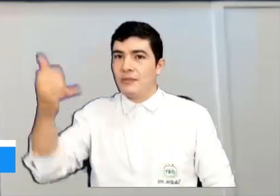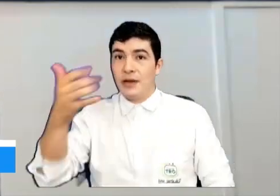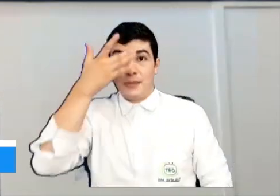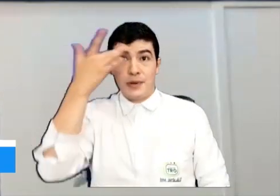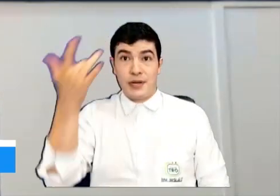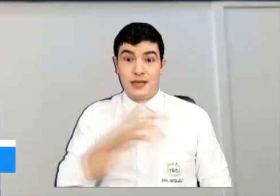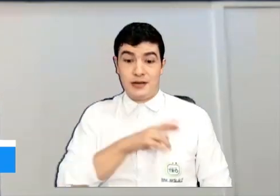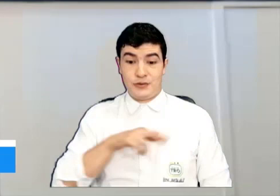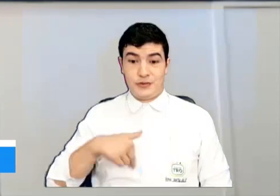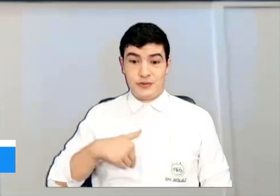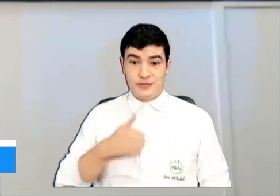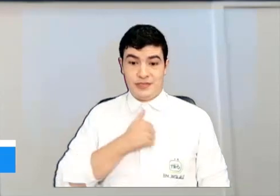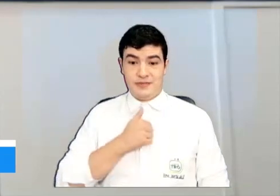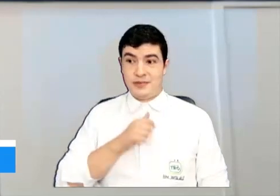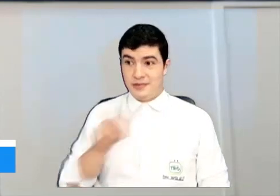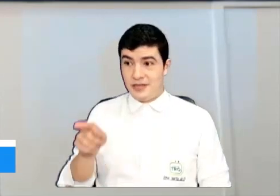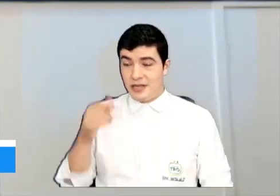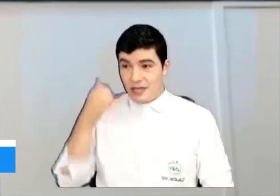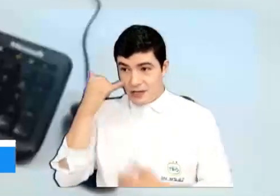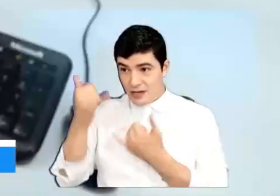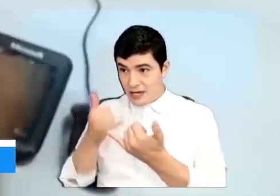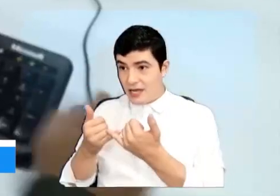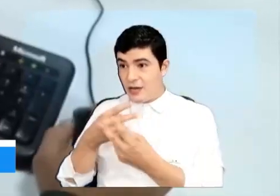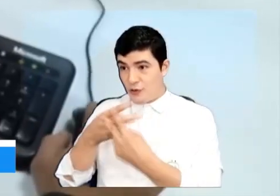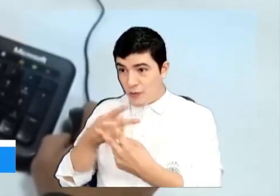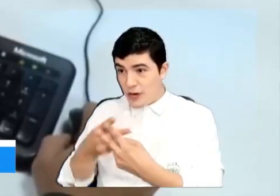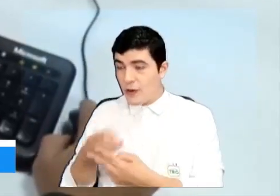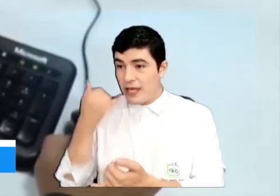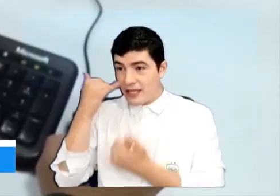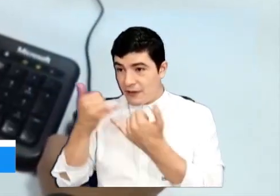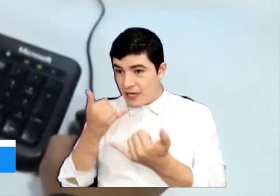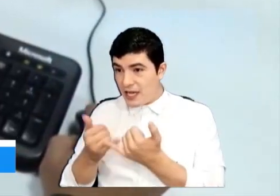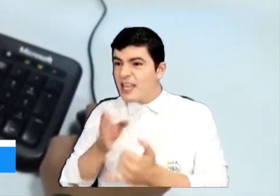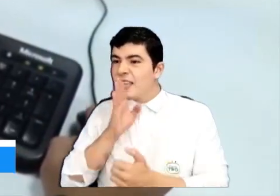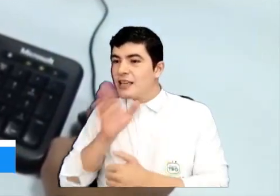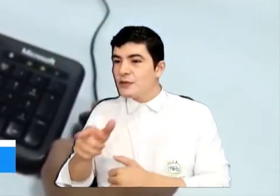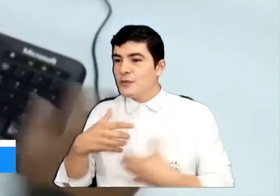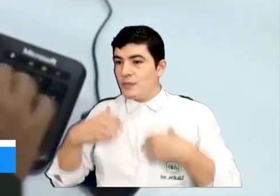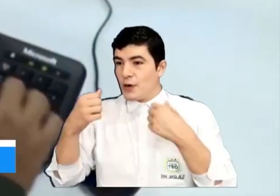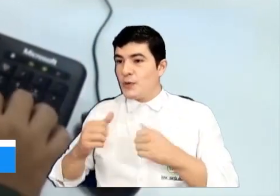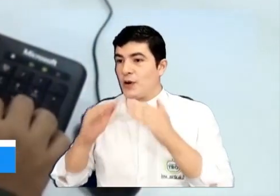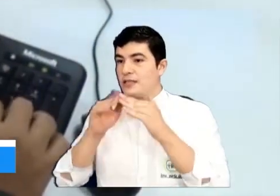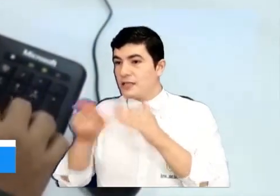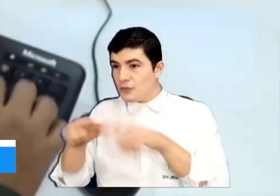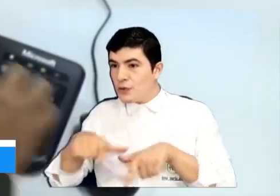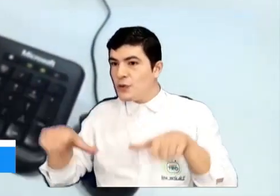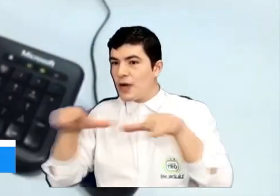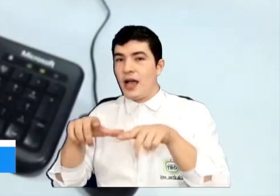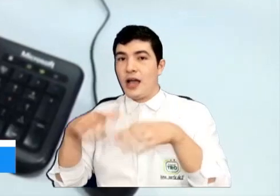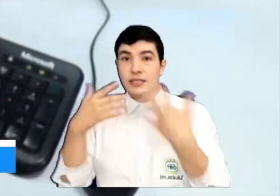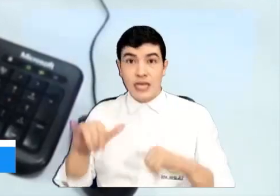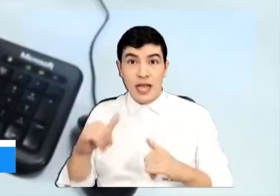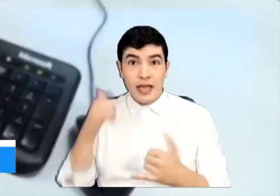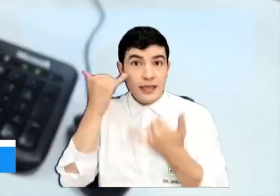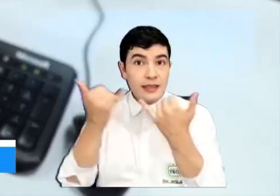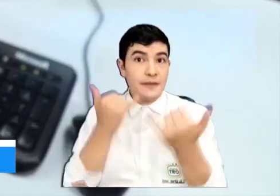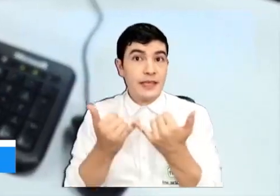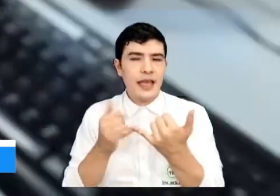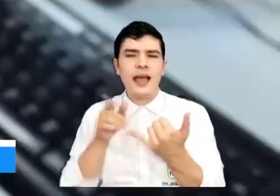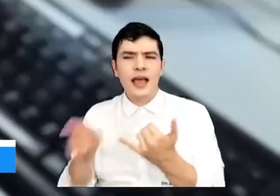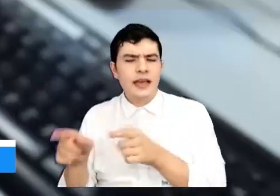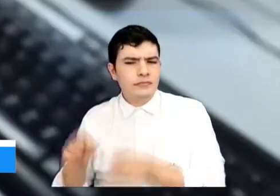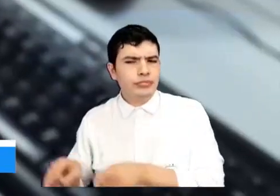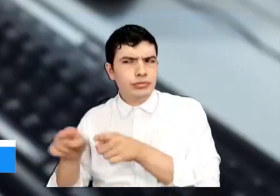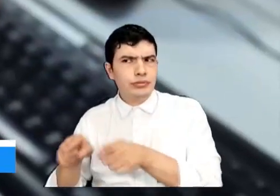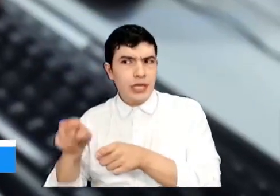la grabación se hace el reporte a la inspección de policía, la inspección de policía hace un procedimiento verbal, un procedimiento rápido, y aquí es donde se